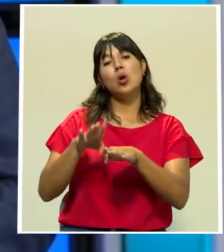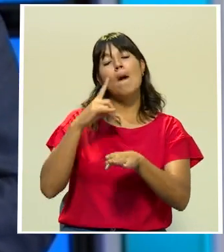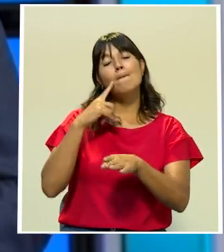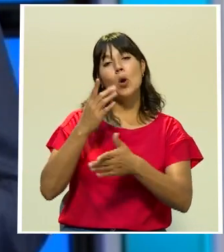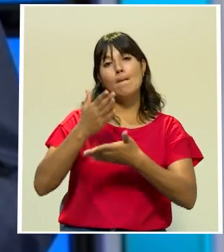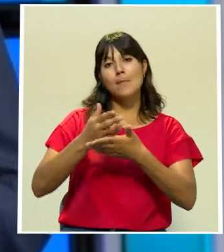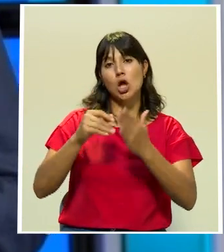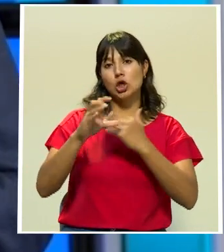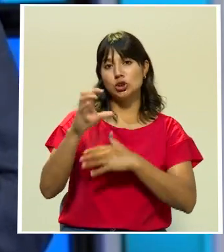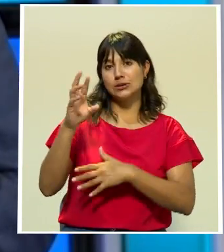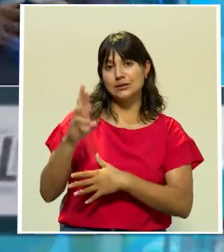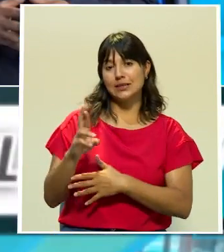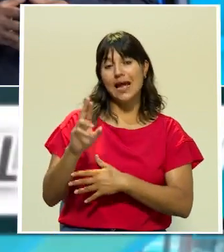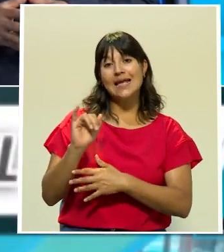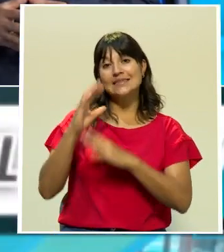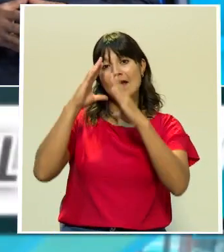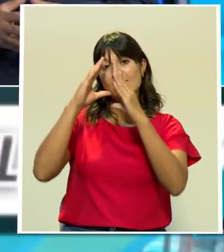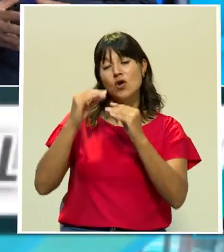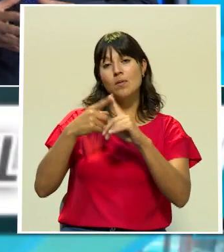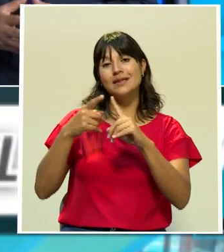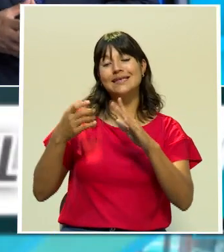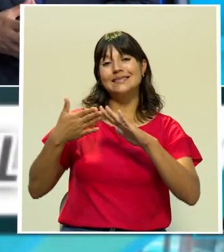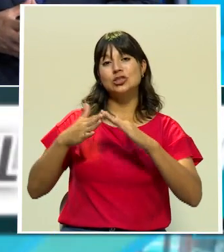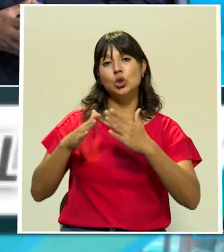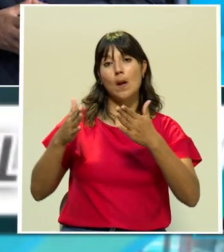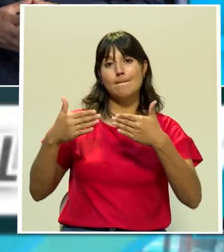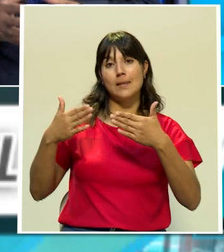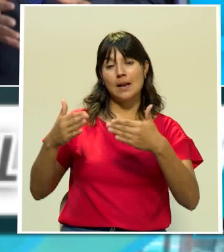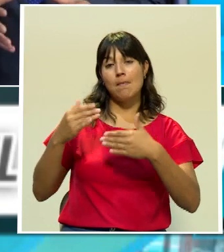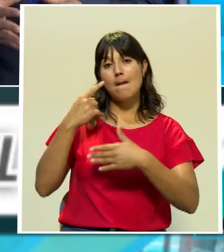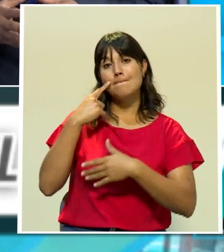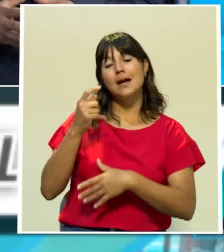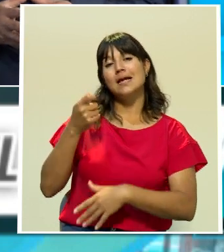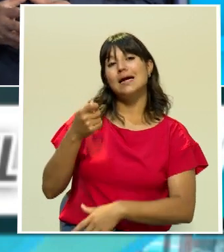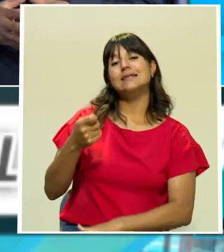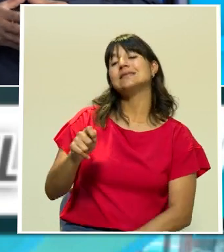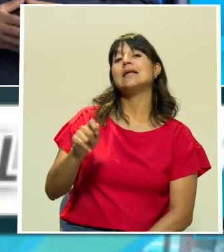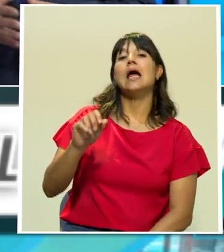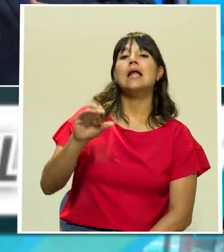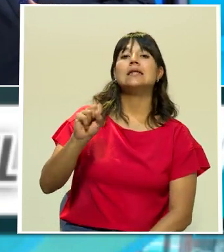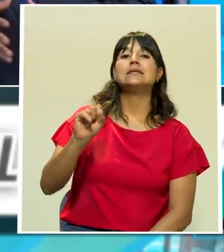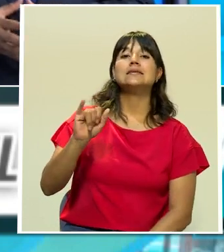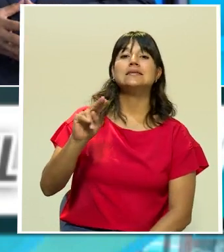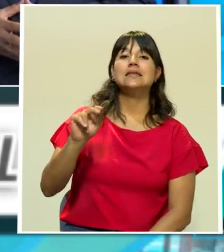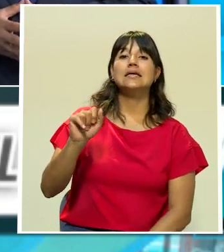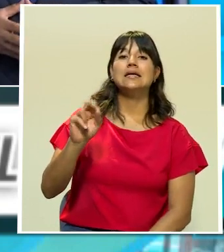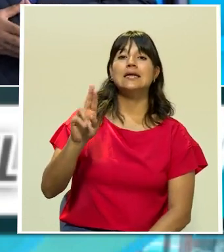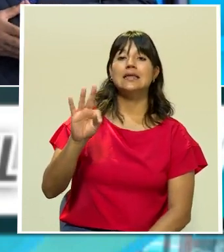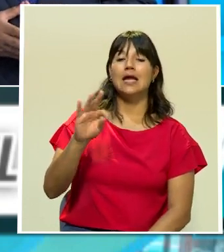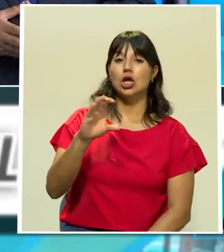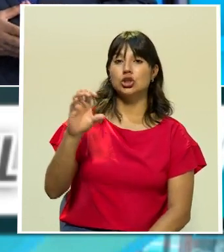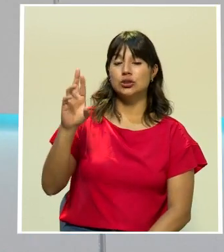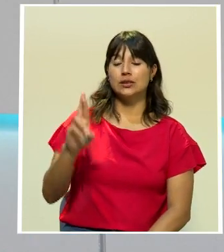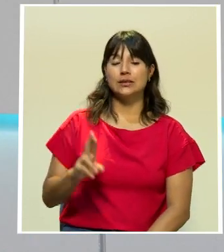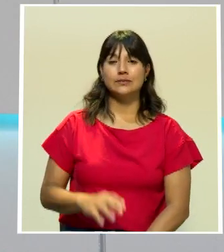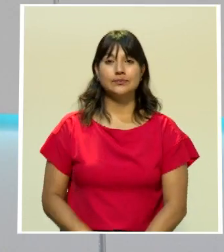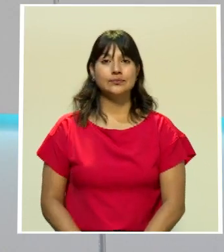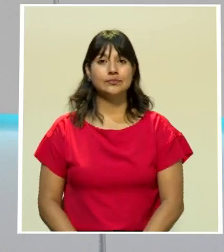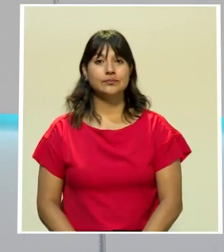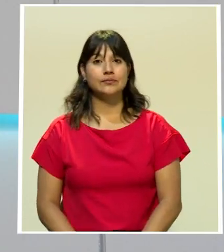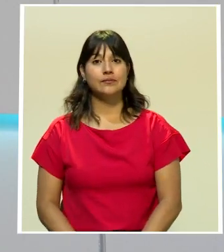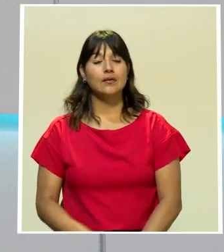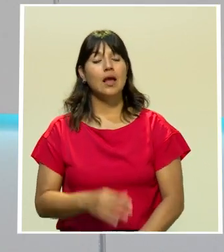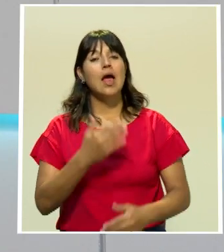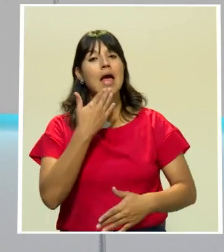Canoas. Esa es la información que tenemos desde Ciudad Panamá para CINAR Costa Rica Noticias, Carlos Rivera.